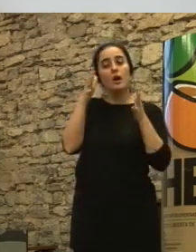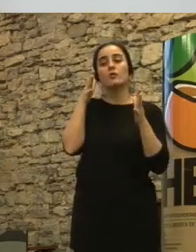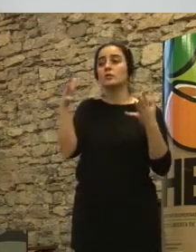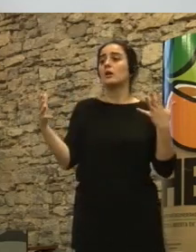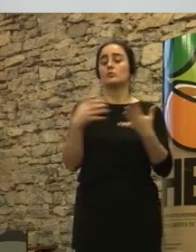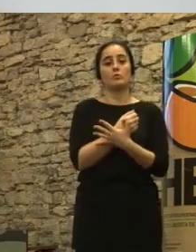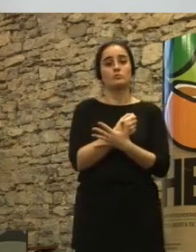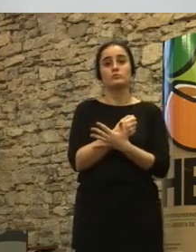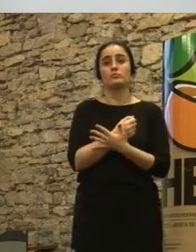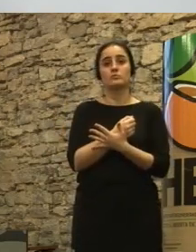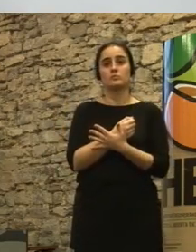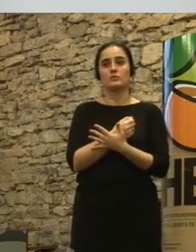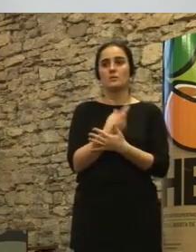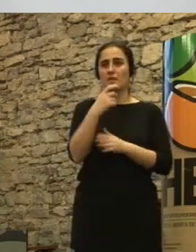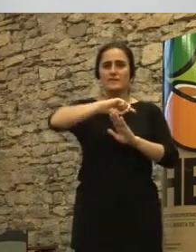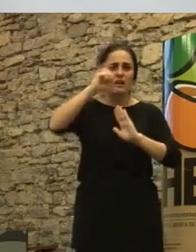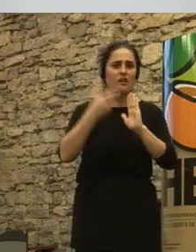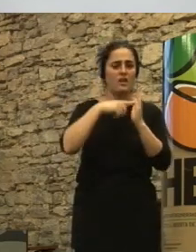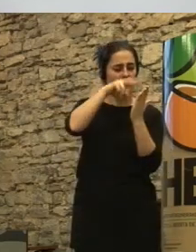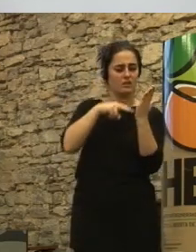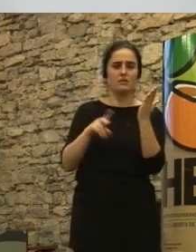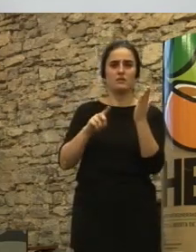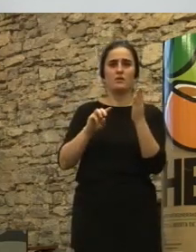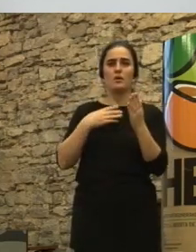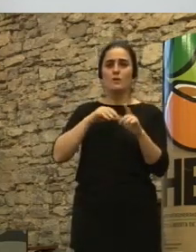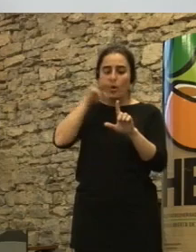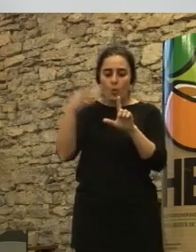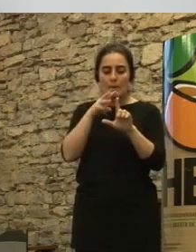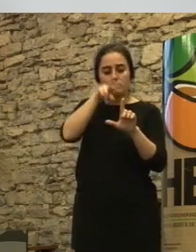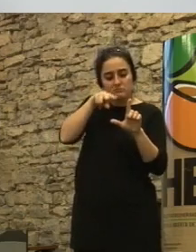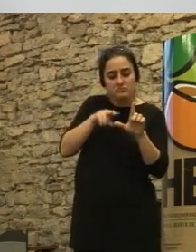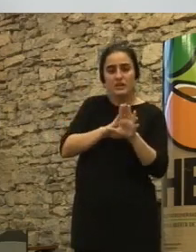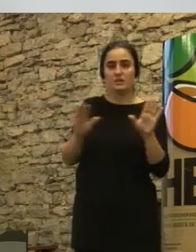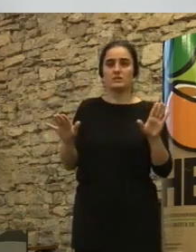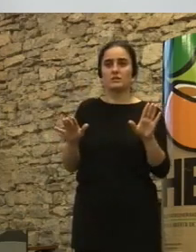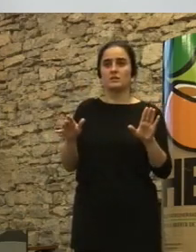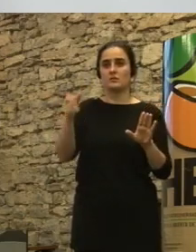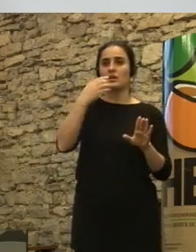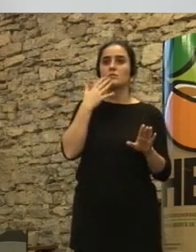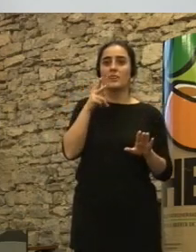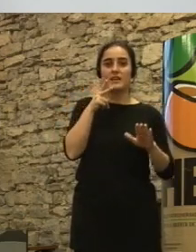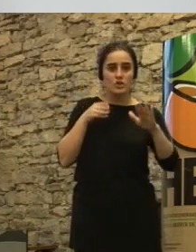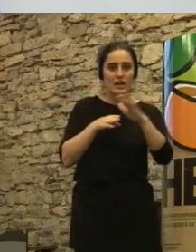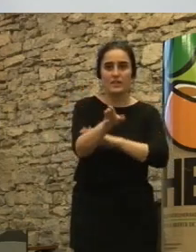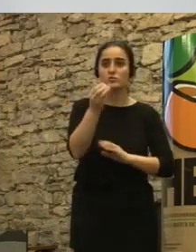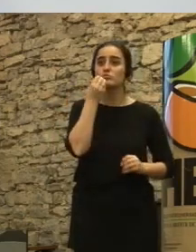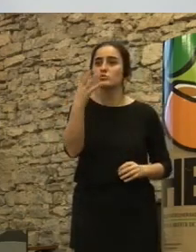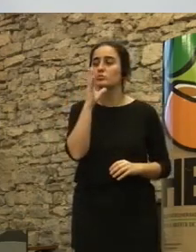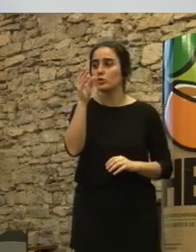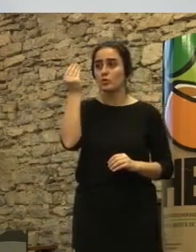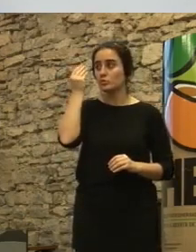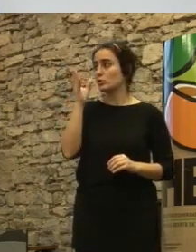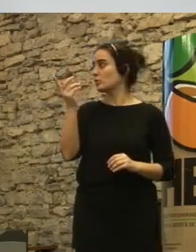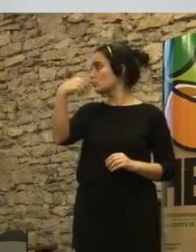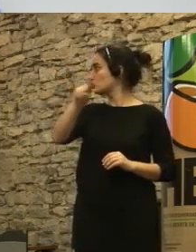verdad, no hay ni que mirarse la ley. Mira 4 webs que te enseñe cómo es y eso para usted es fantástico, lo del derecho a acceso, estoy seguro. Estoy seguro que en su